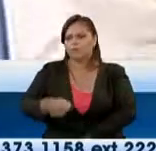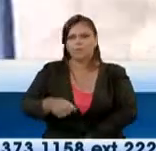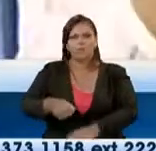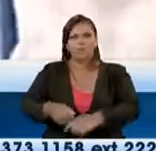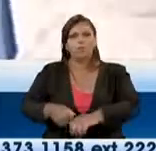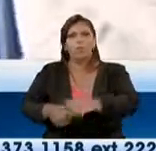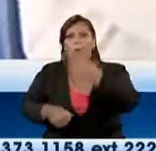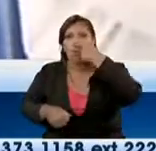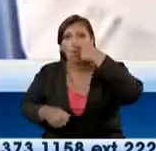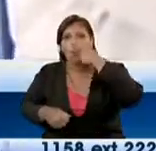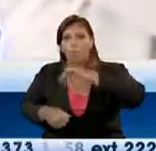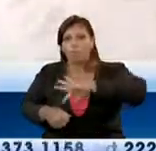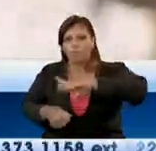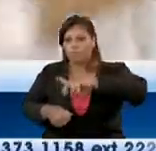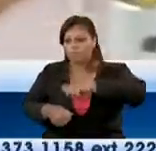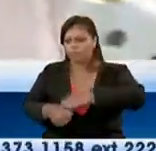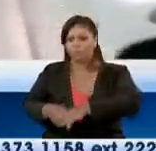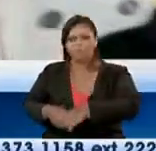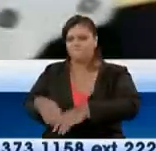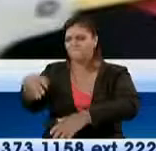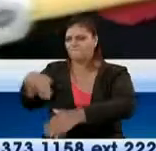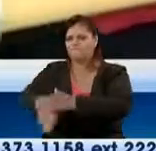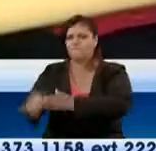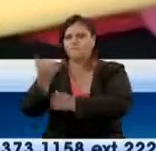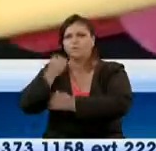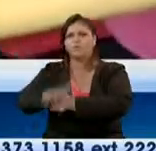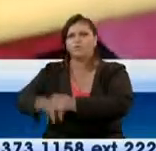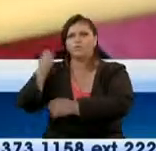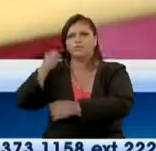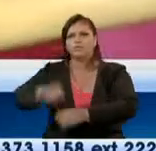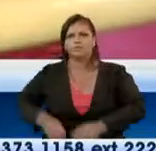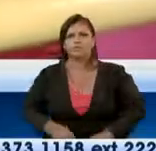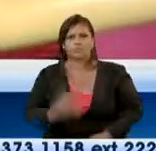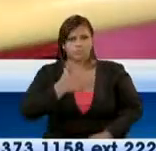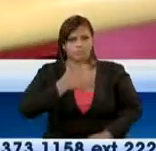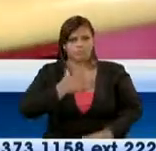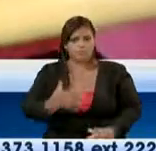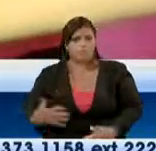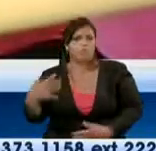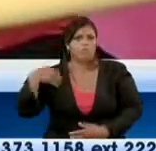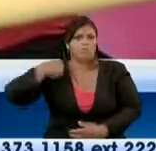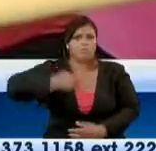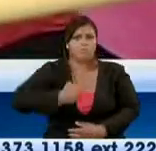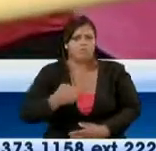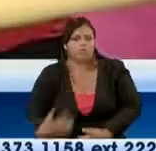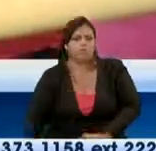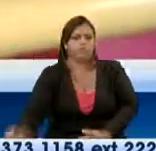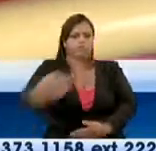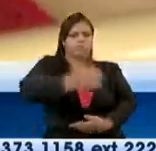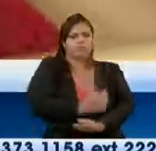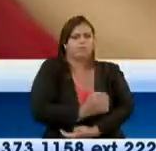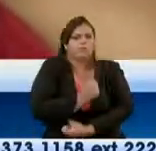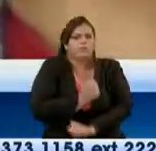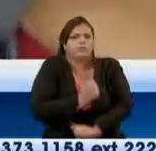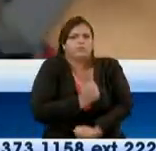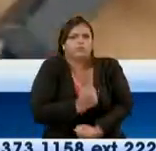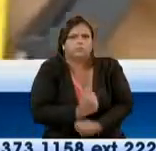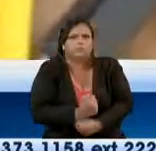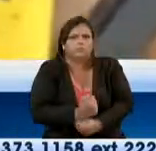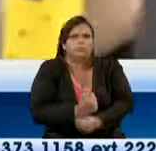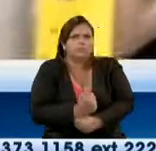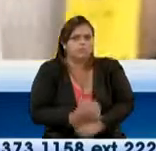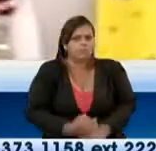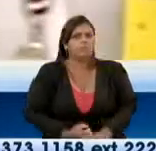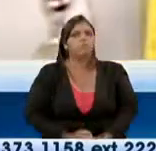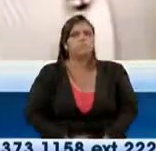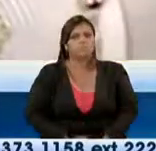Así como anda, mire cómo anda la joven con la cartera adelante. Bien apretada realmente, porque si uno no agarra bien sus pertenencias, realmente